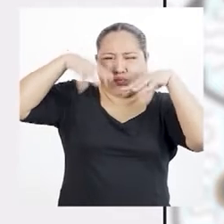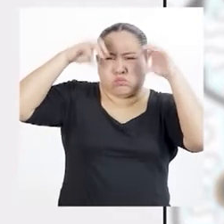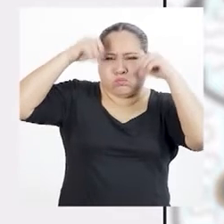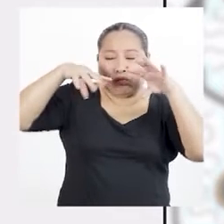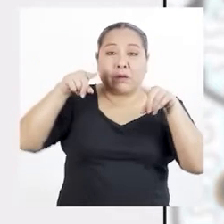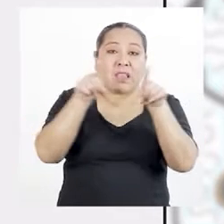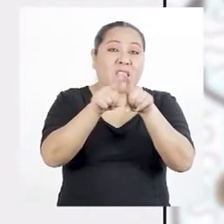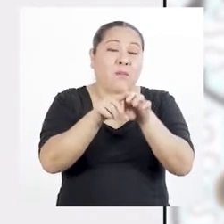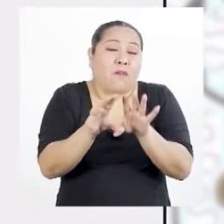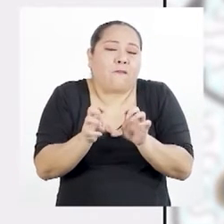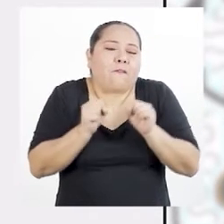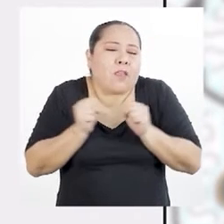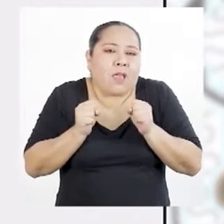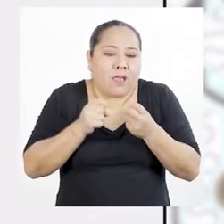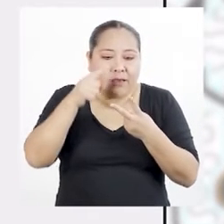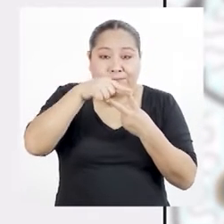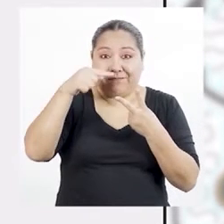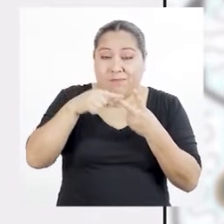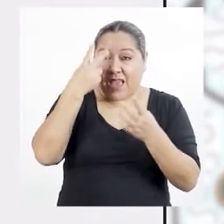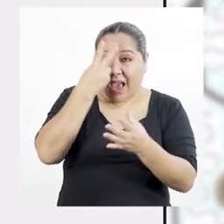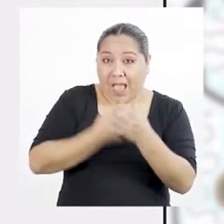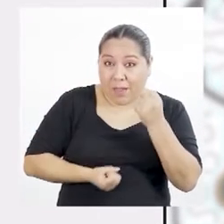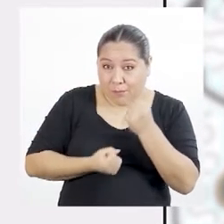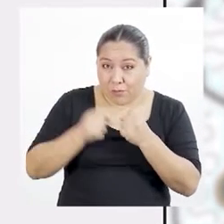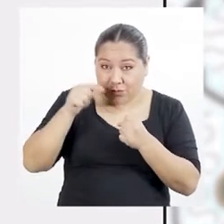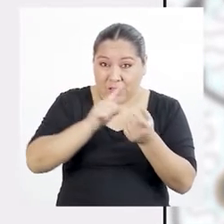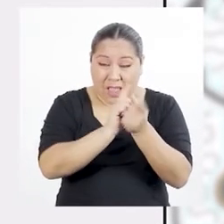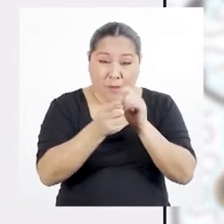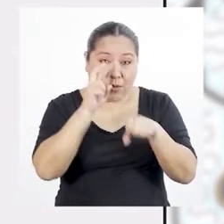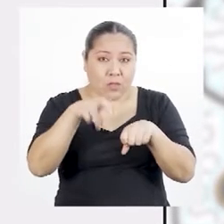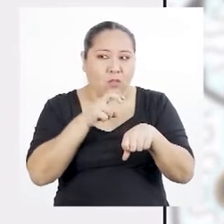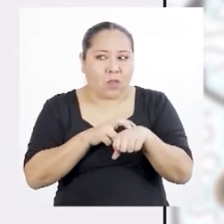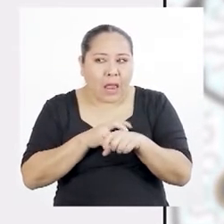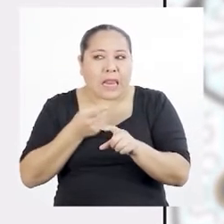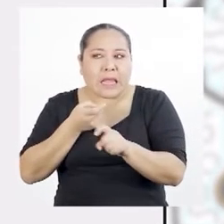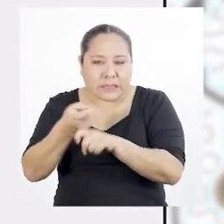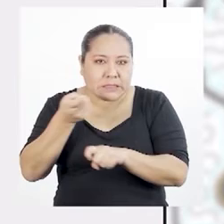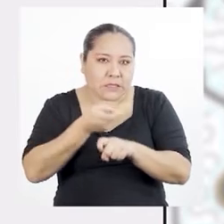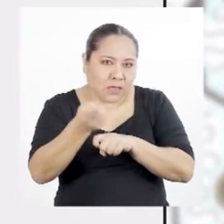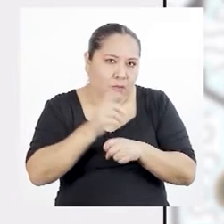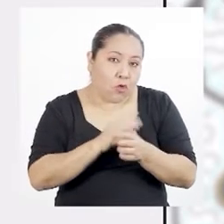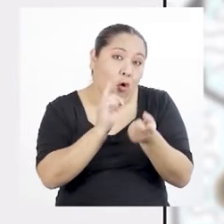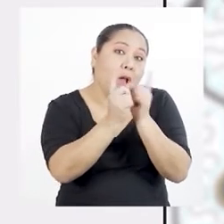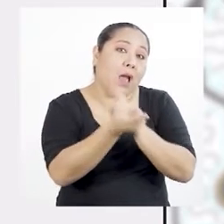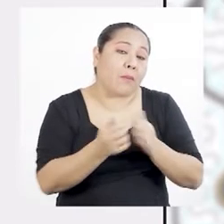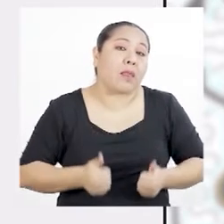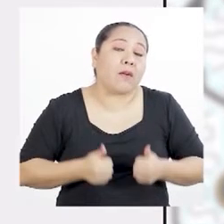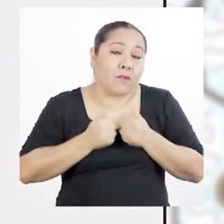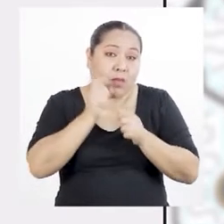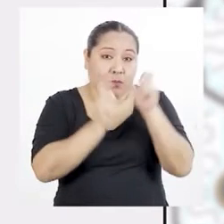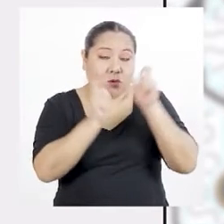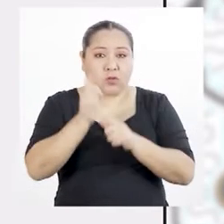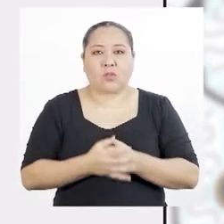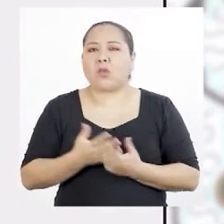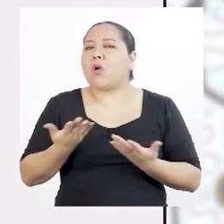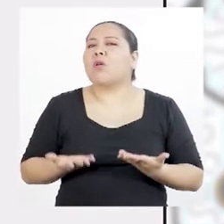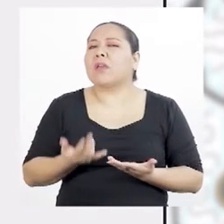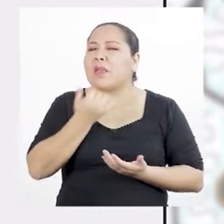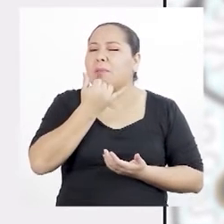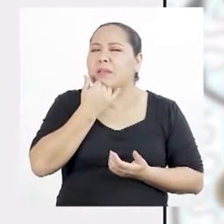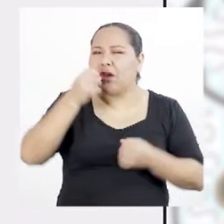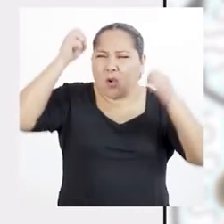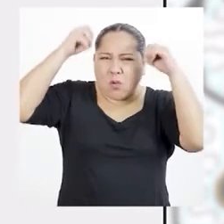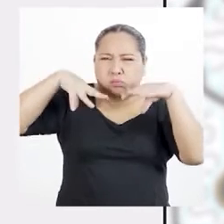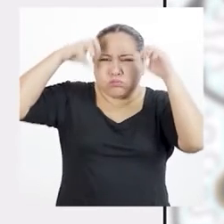y friaje. Ambos fenómenos naturales traen consecuencias a la vida de las personas. Las consecuencias de las